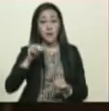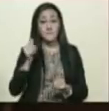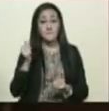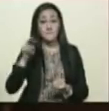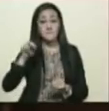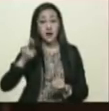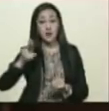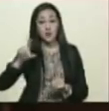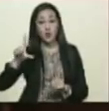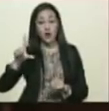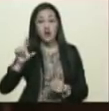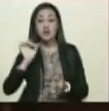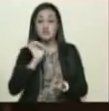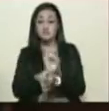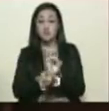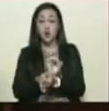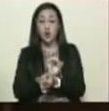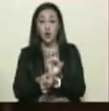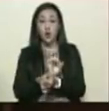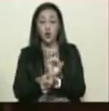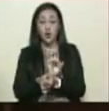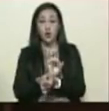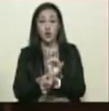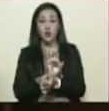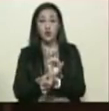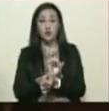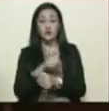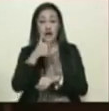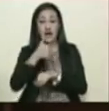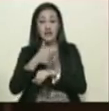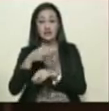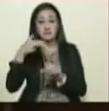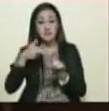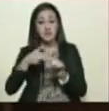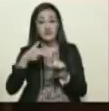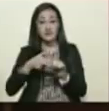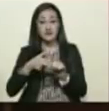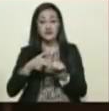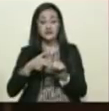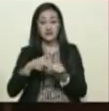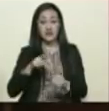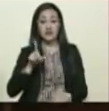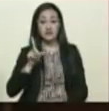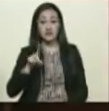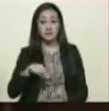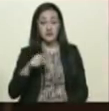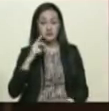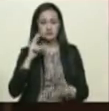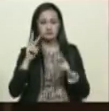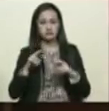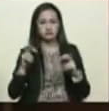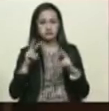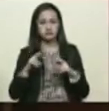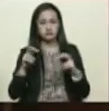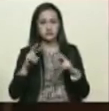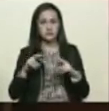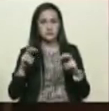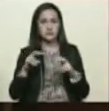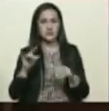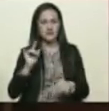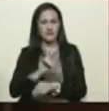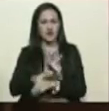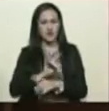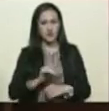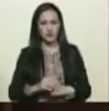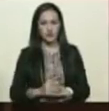tres nuevos detenidos en este caso se vincula a un gerente de pereza también como cómplice el acto de fraude